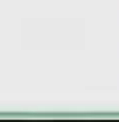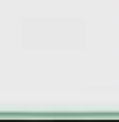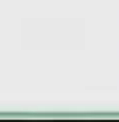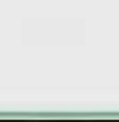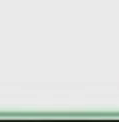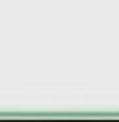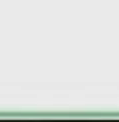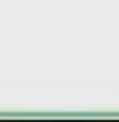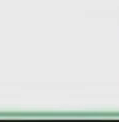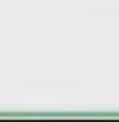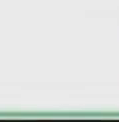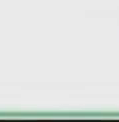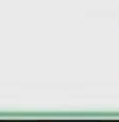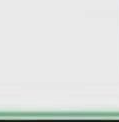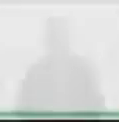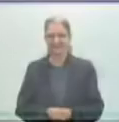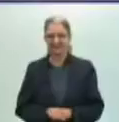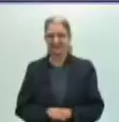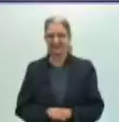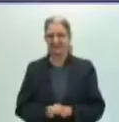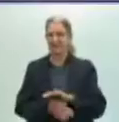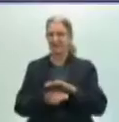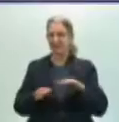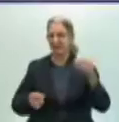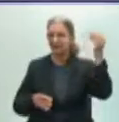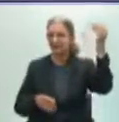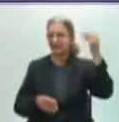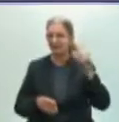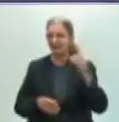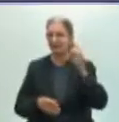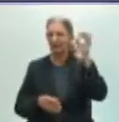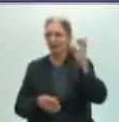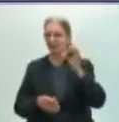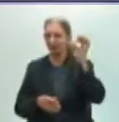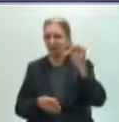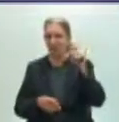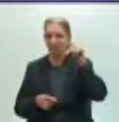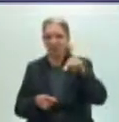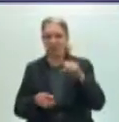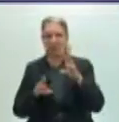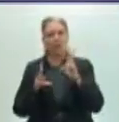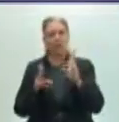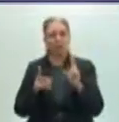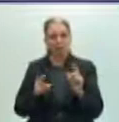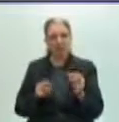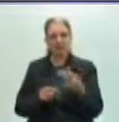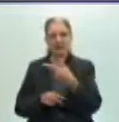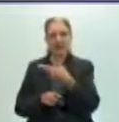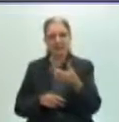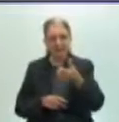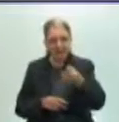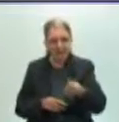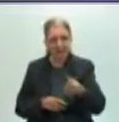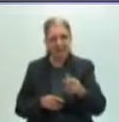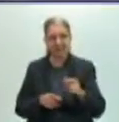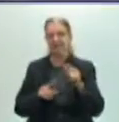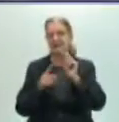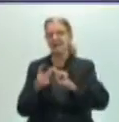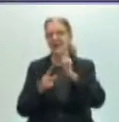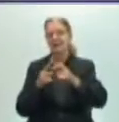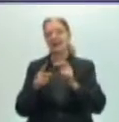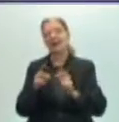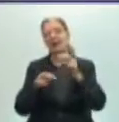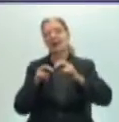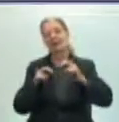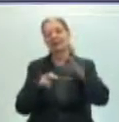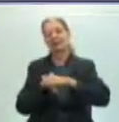Ya conocemos el tanto por ciento. Ahora vamos a determinar cuántas hectáreas se dedicaron para la siembra de